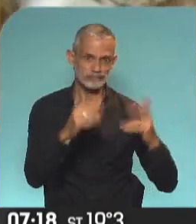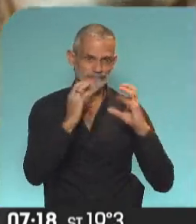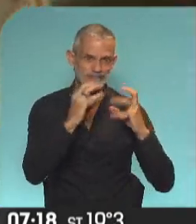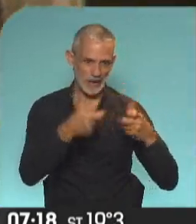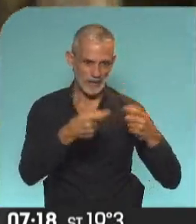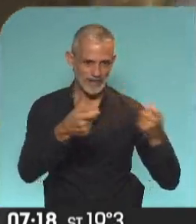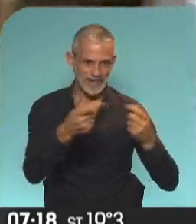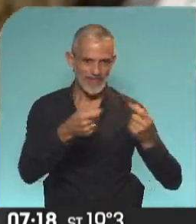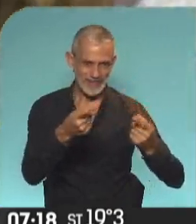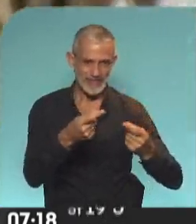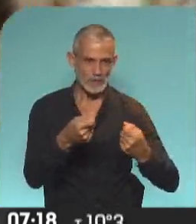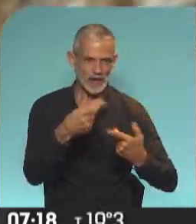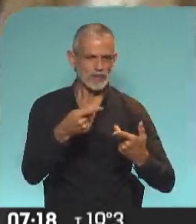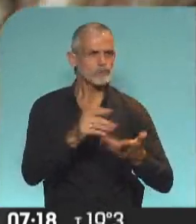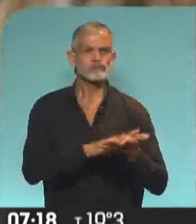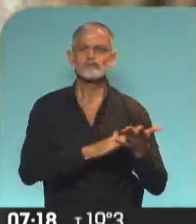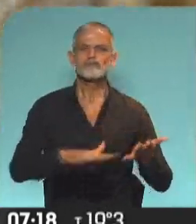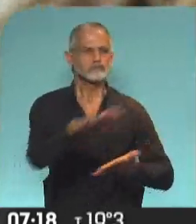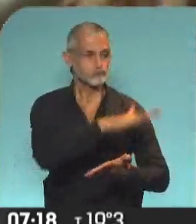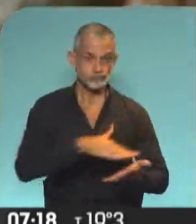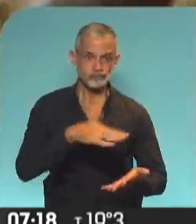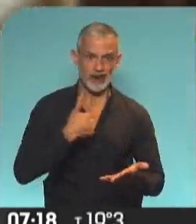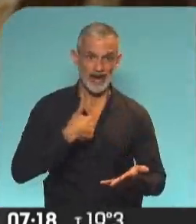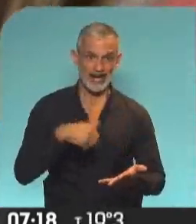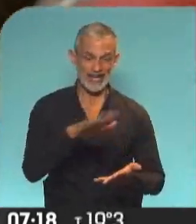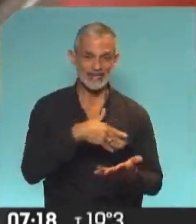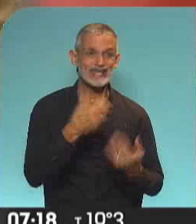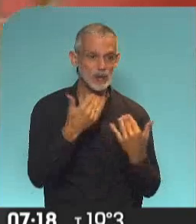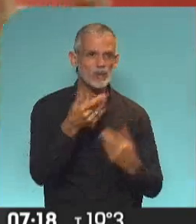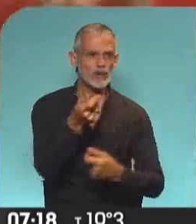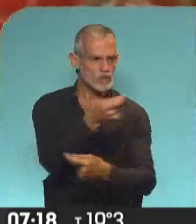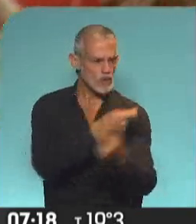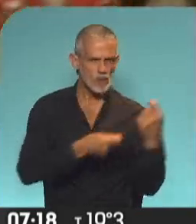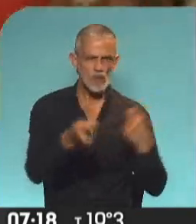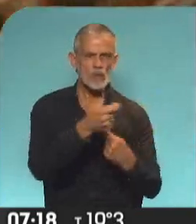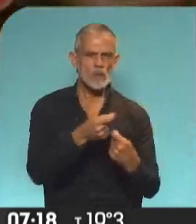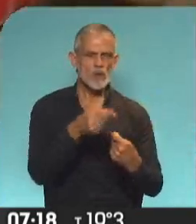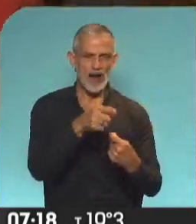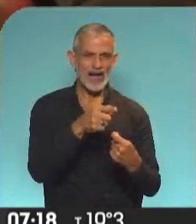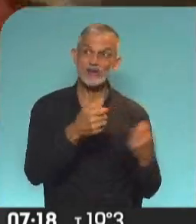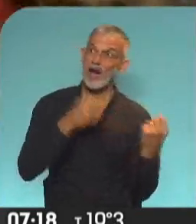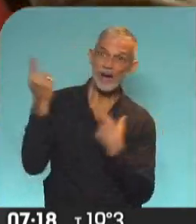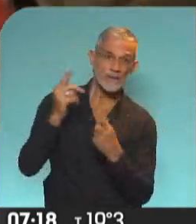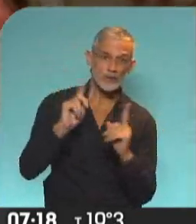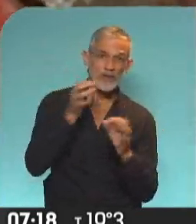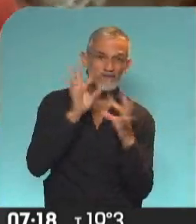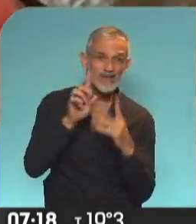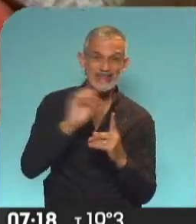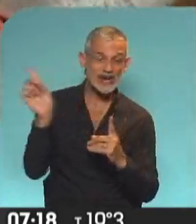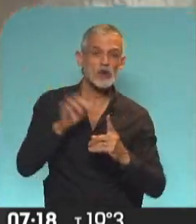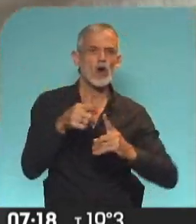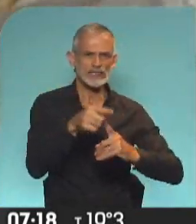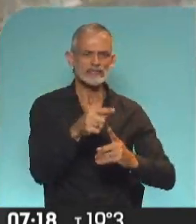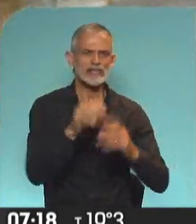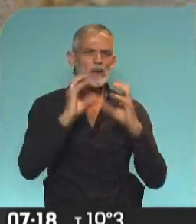para garantizar el abastecimiento de nuestra materia prima, que en vez de exportar grano, transformemos